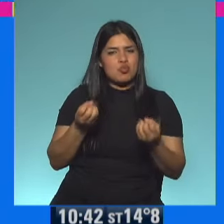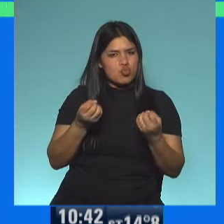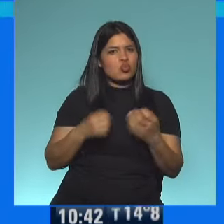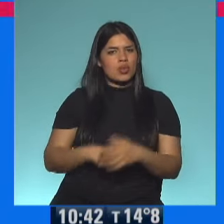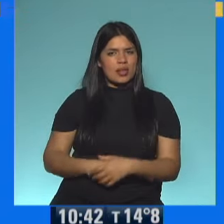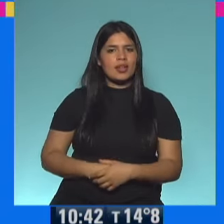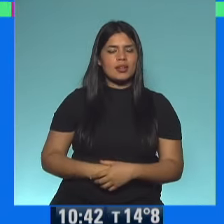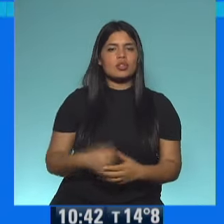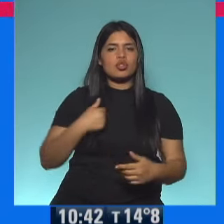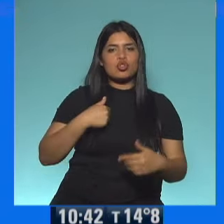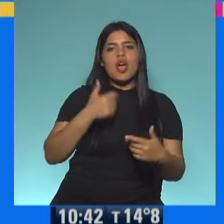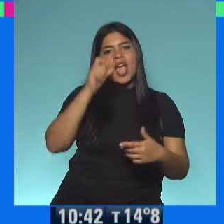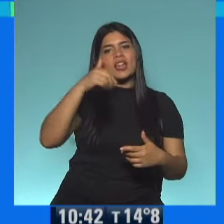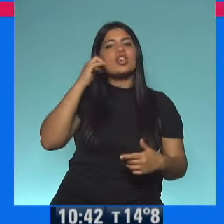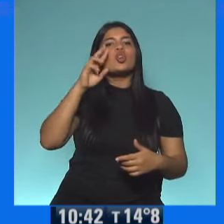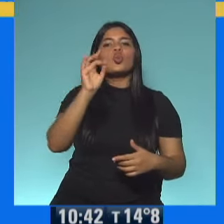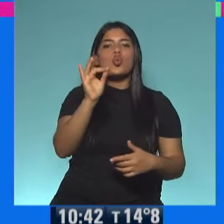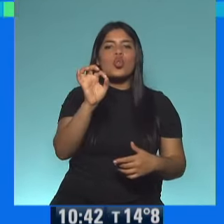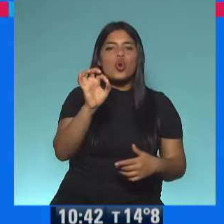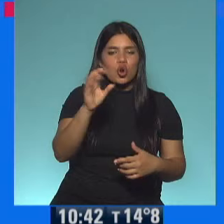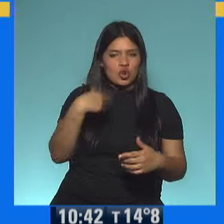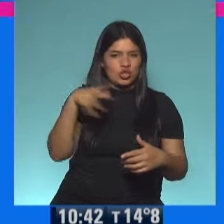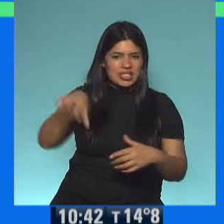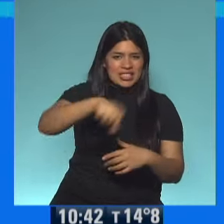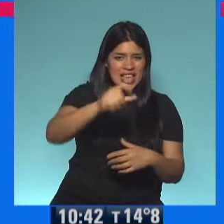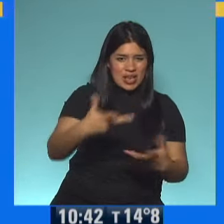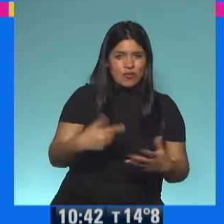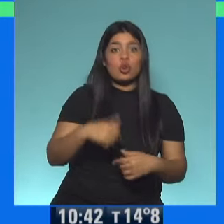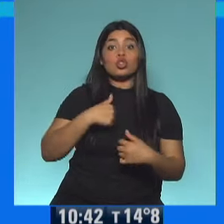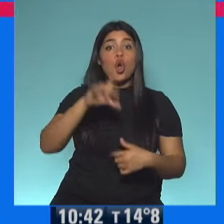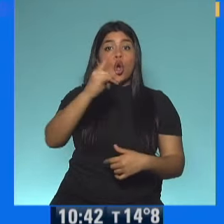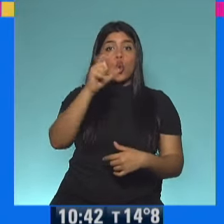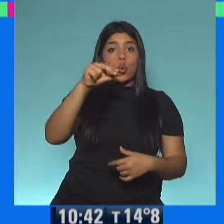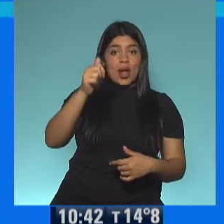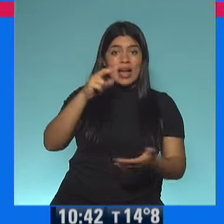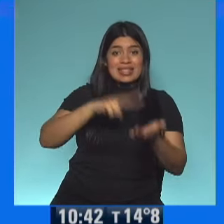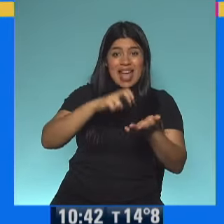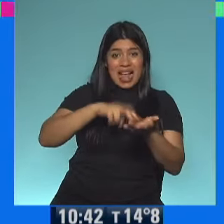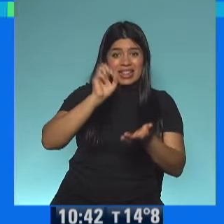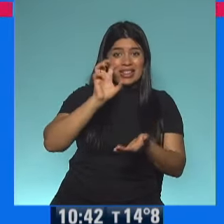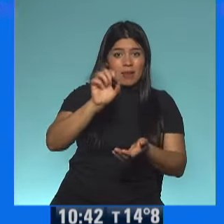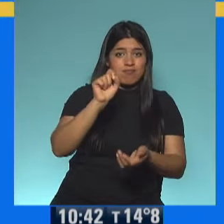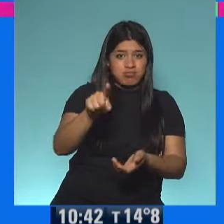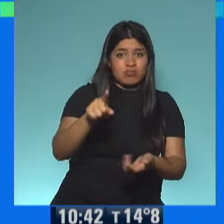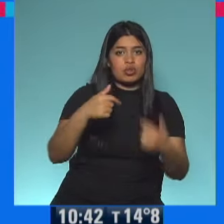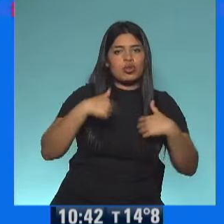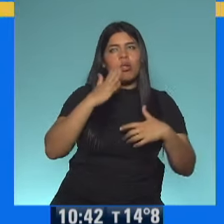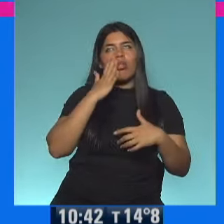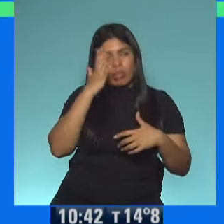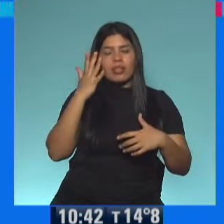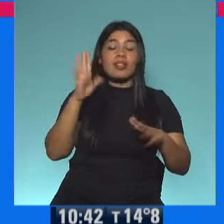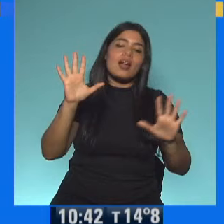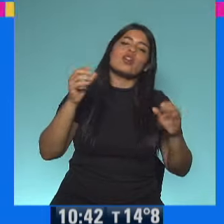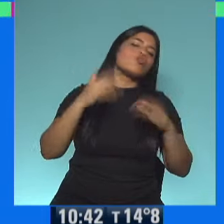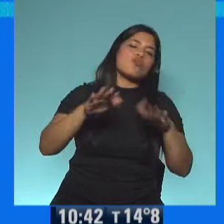Me llevo el engrudo, todo. Soy Luna y vivo en Salta, algo dormida, pero ya en la carroza de primero. Muy